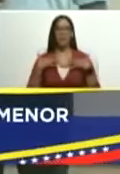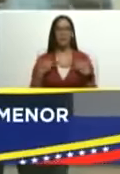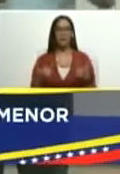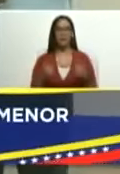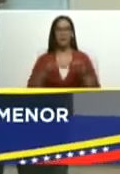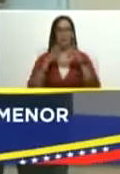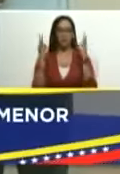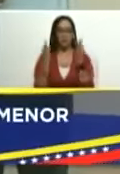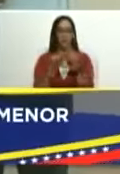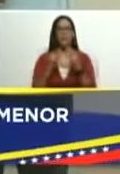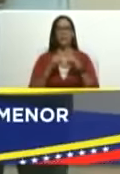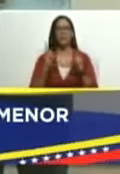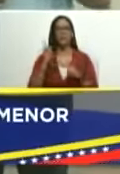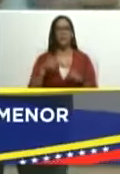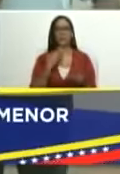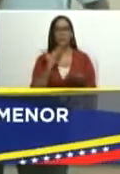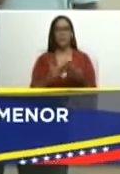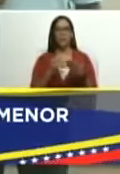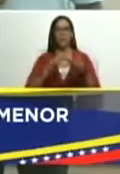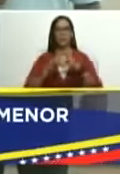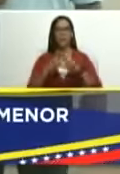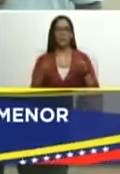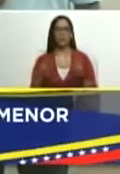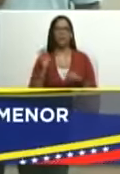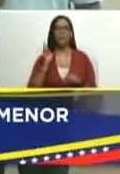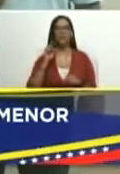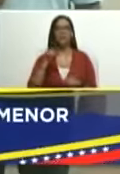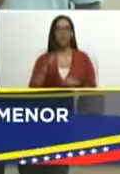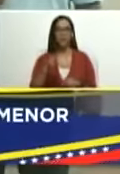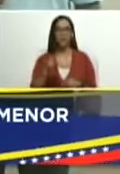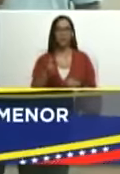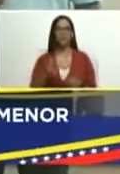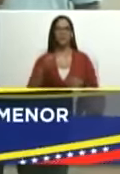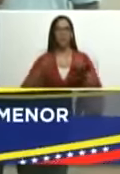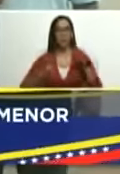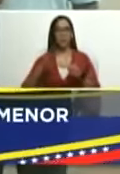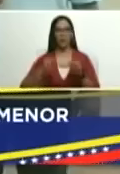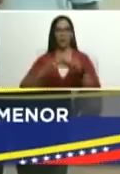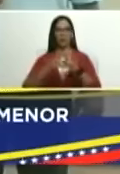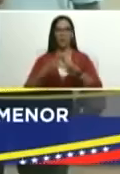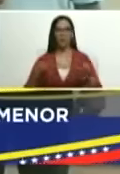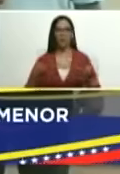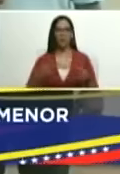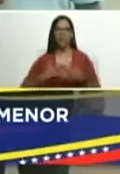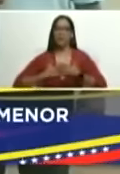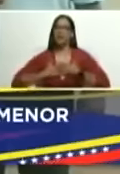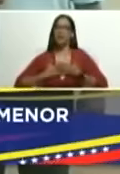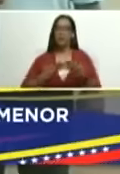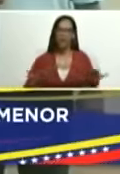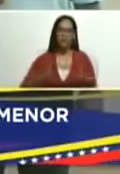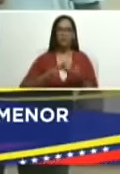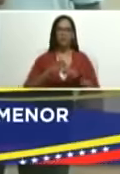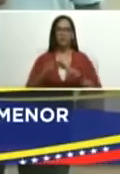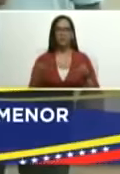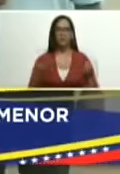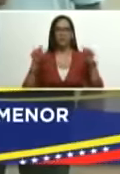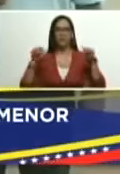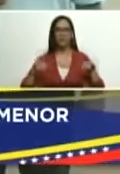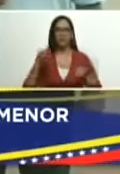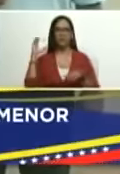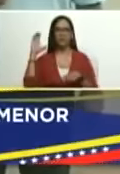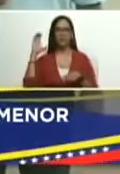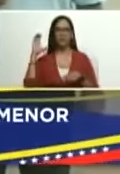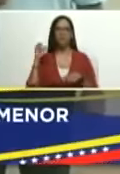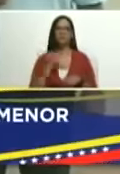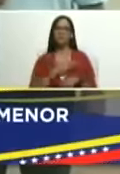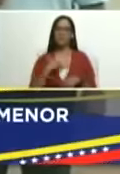su familia, pero también piden por la paz. Y usted es el abogado de la paz, es el garante de la paz aquí en la patria.